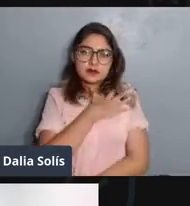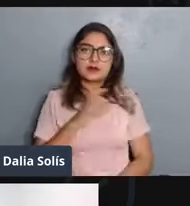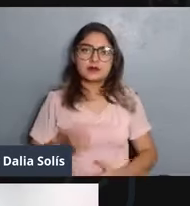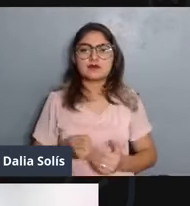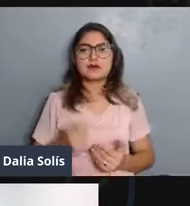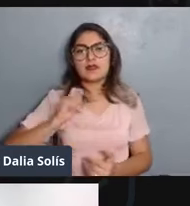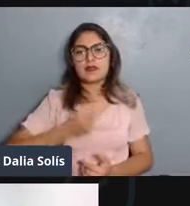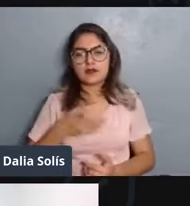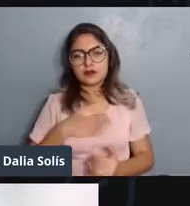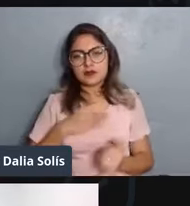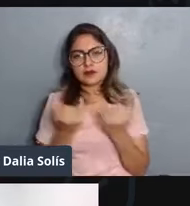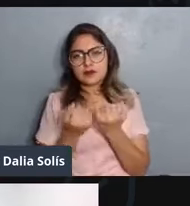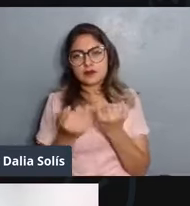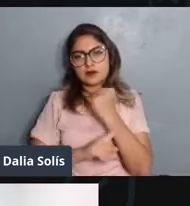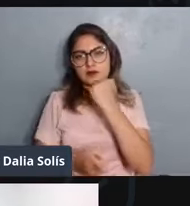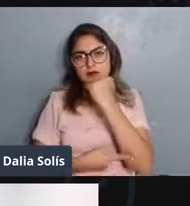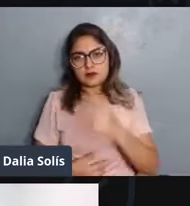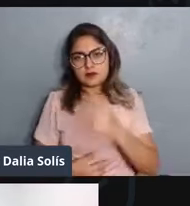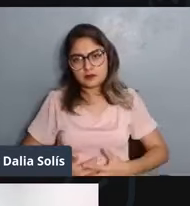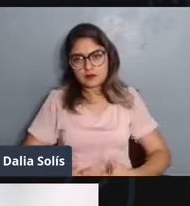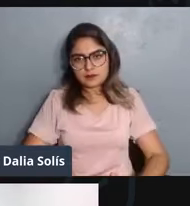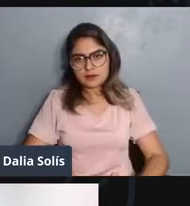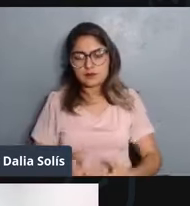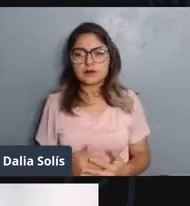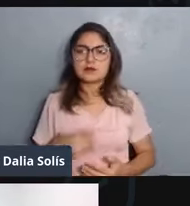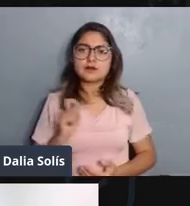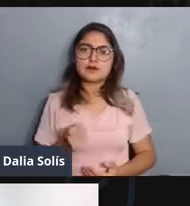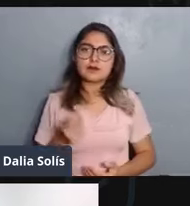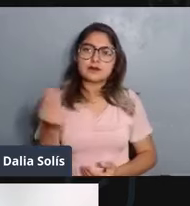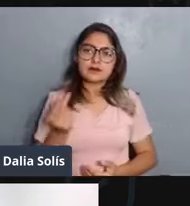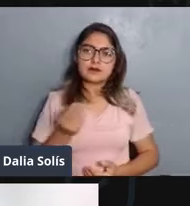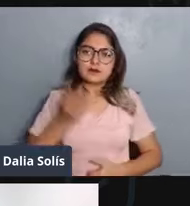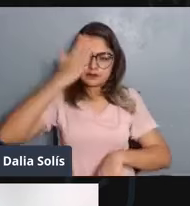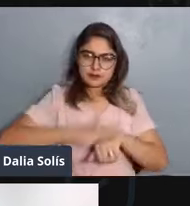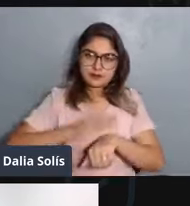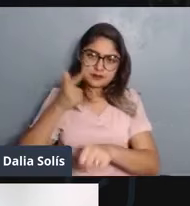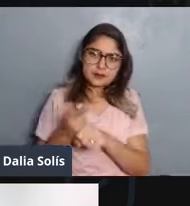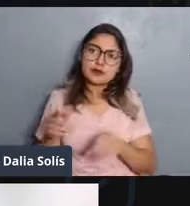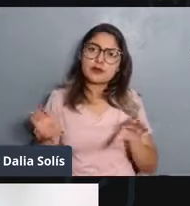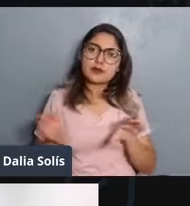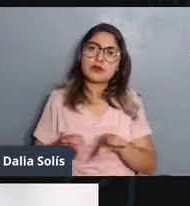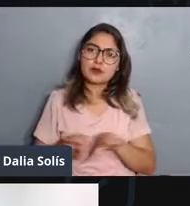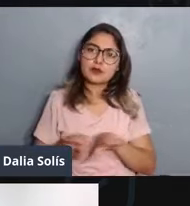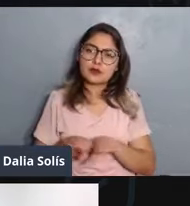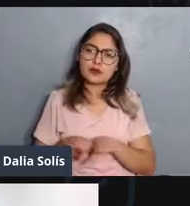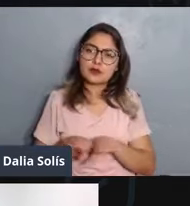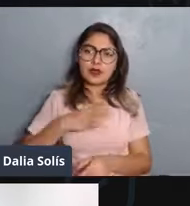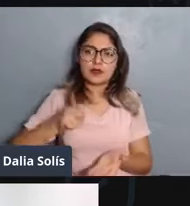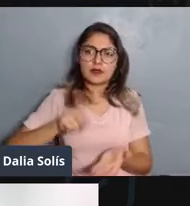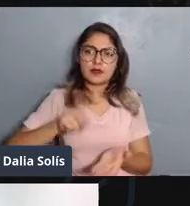expresa por medio de pensamientos, fantasías, deseos, creencias y actitudes, entre muchas otras